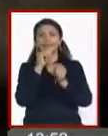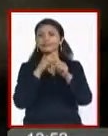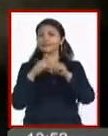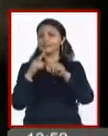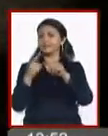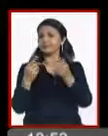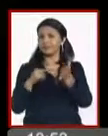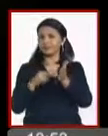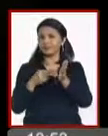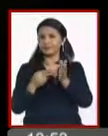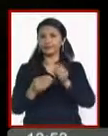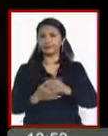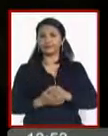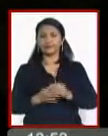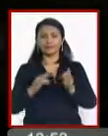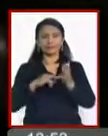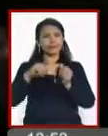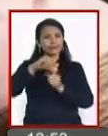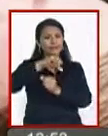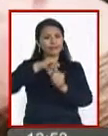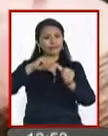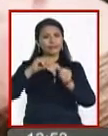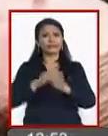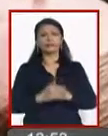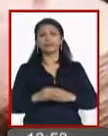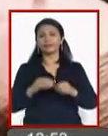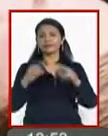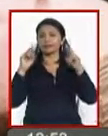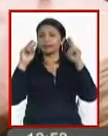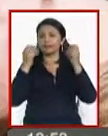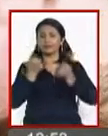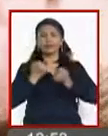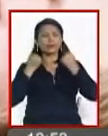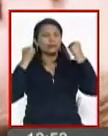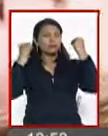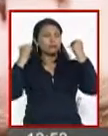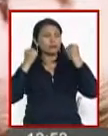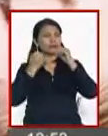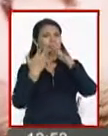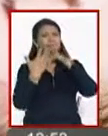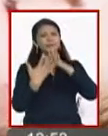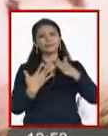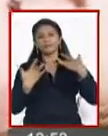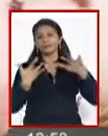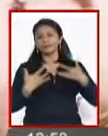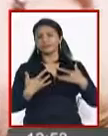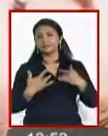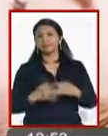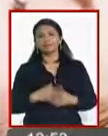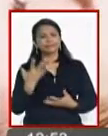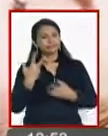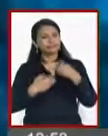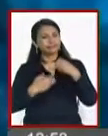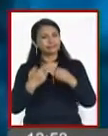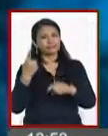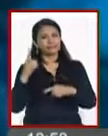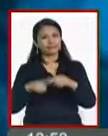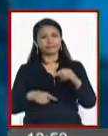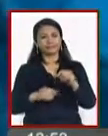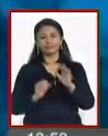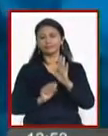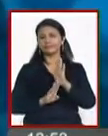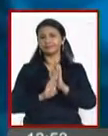su mayoría, según los especialistas, están relacionados con temas de estrés, depresión, inclusive con problemas que no se